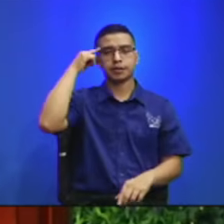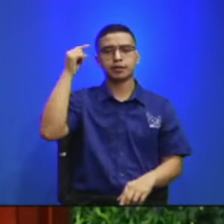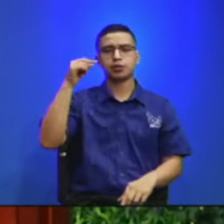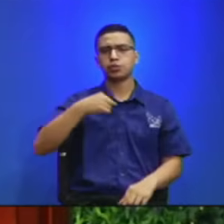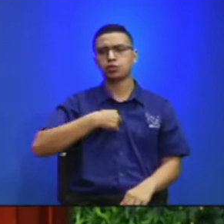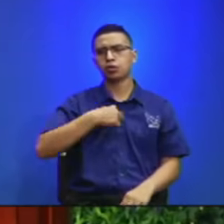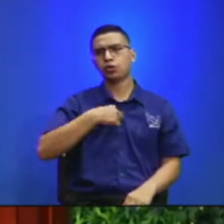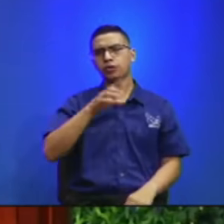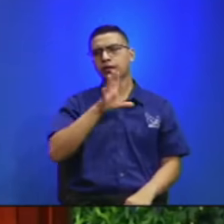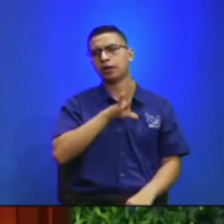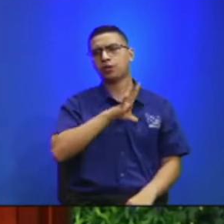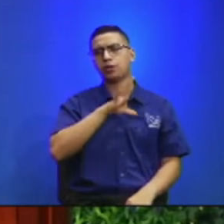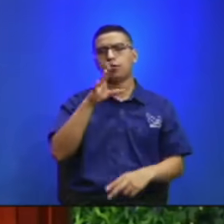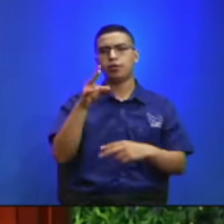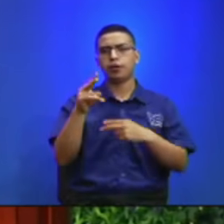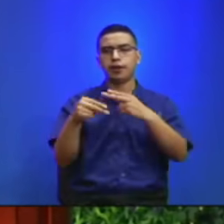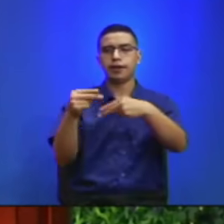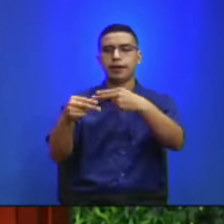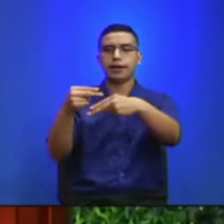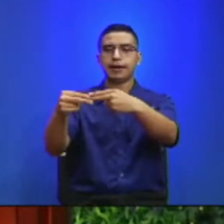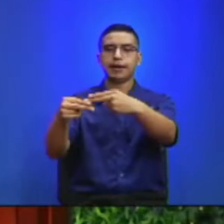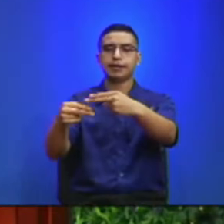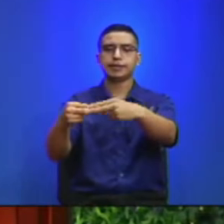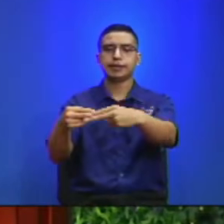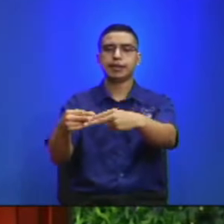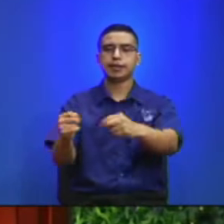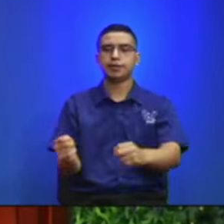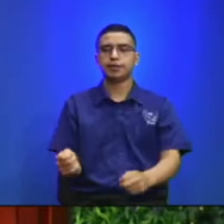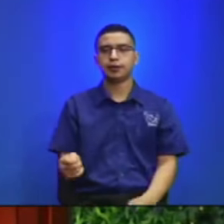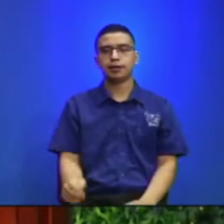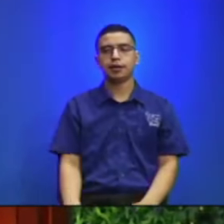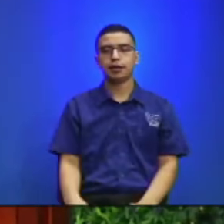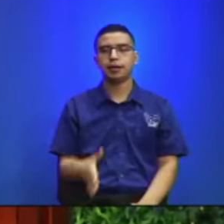ni siquiera influencers soy